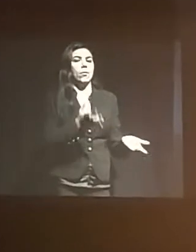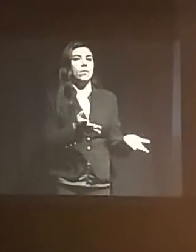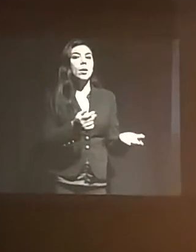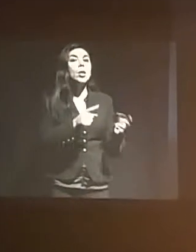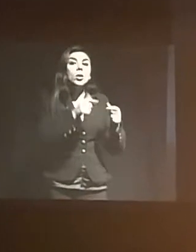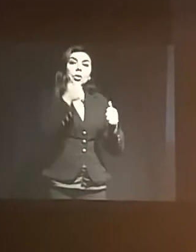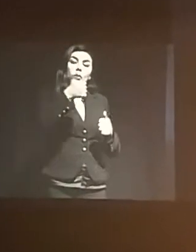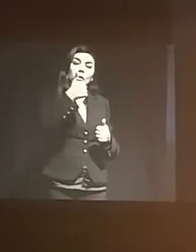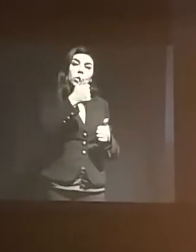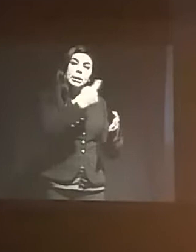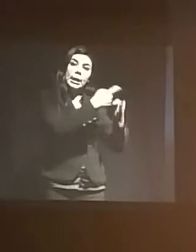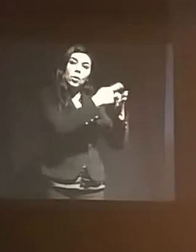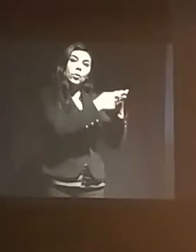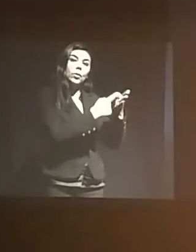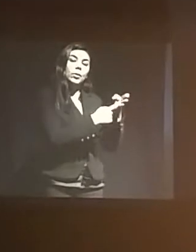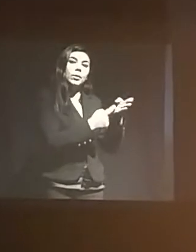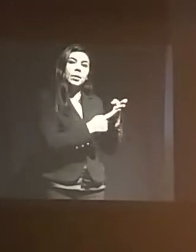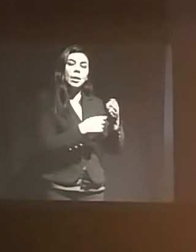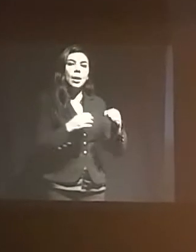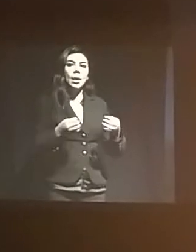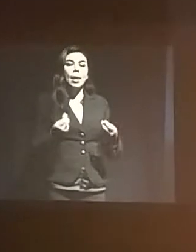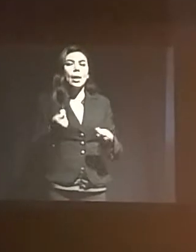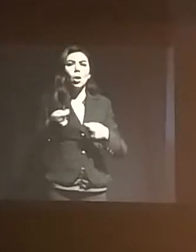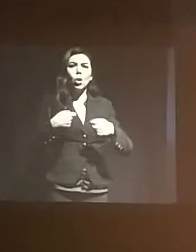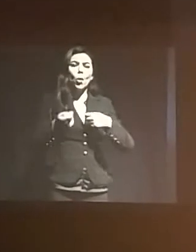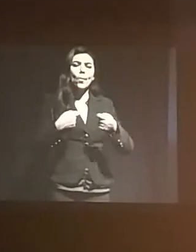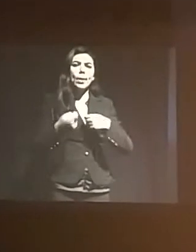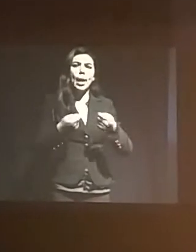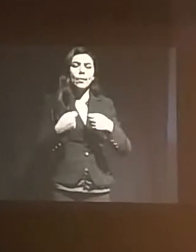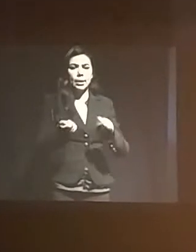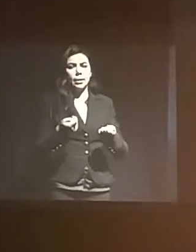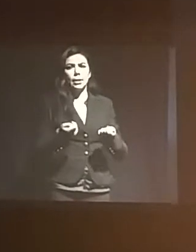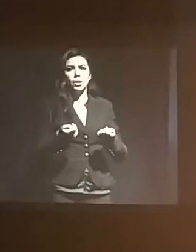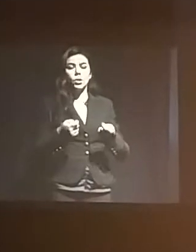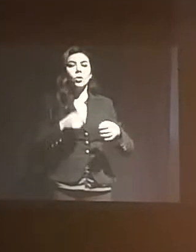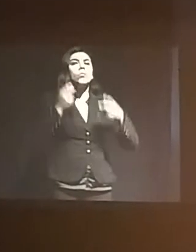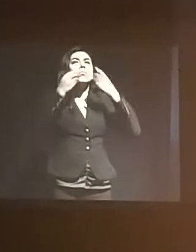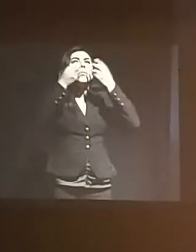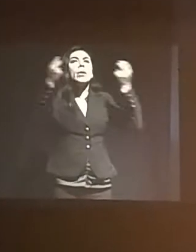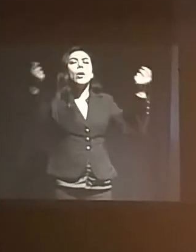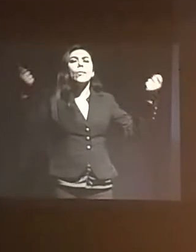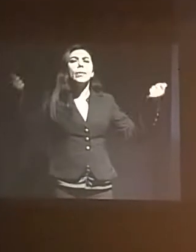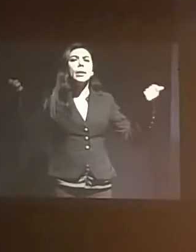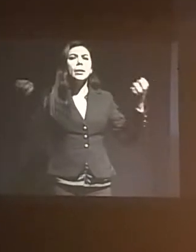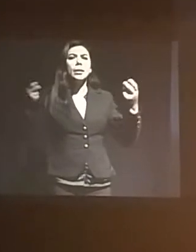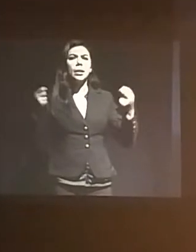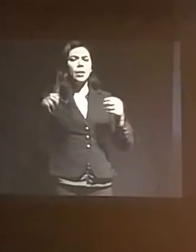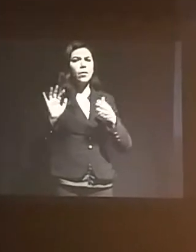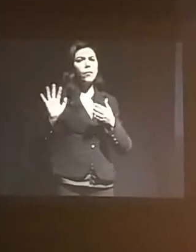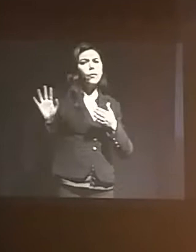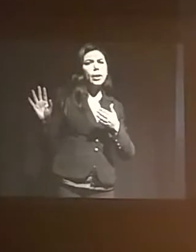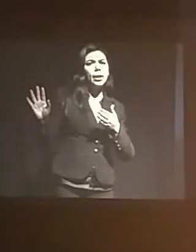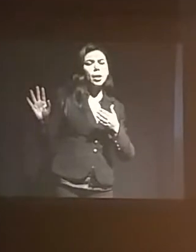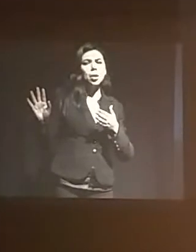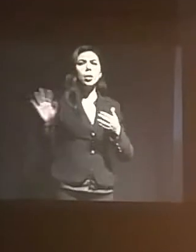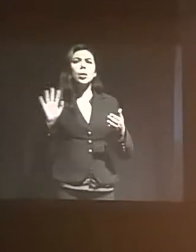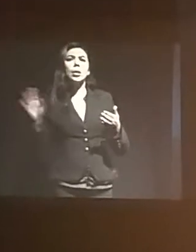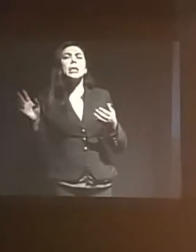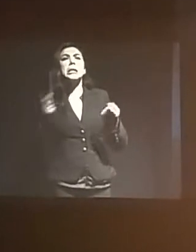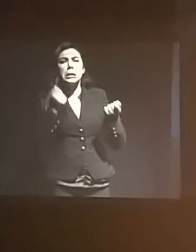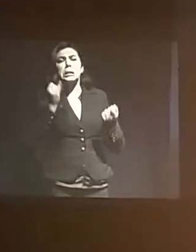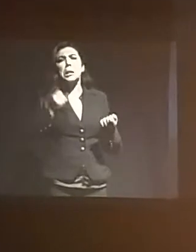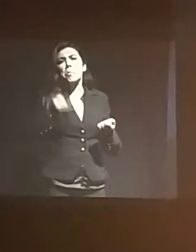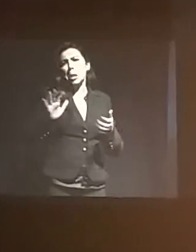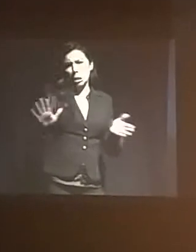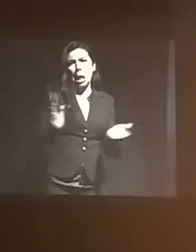que son los que están ahí, economía, medio ambiente, administración, son exógenos un poco a la persona, existen por sí, entendiendo